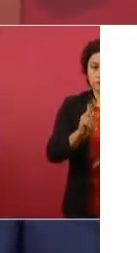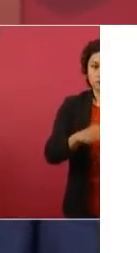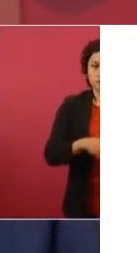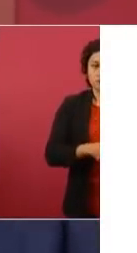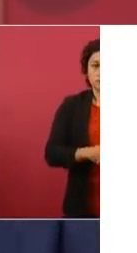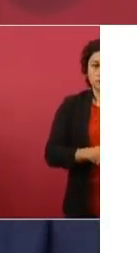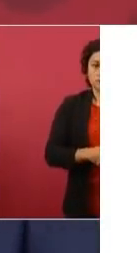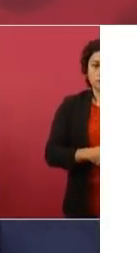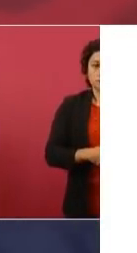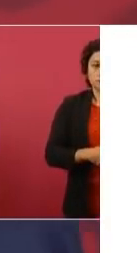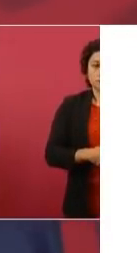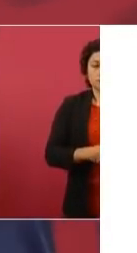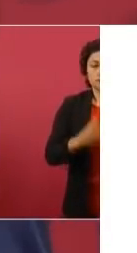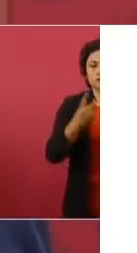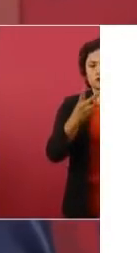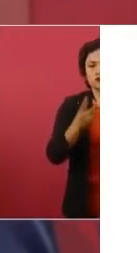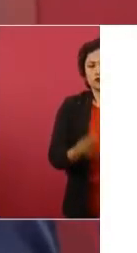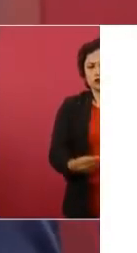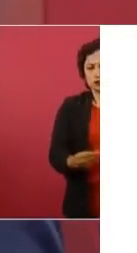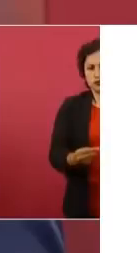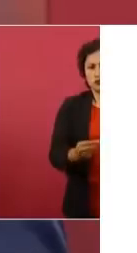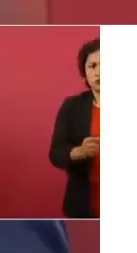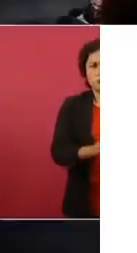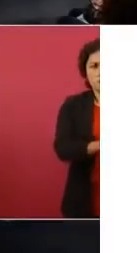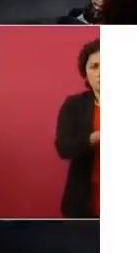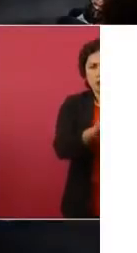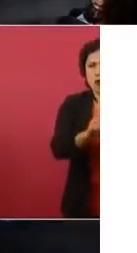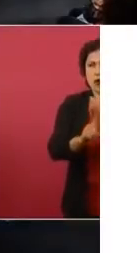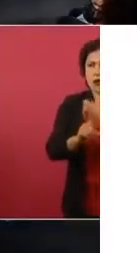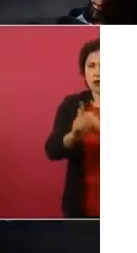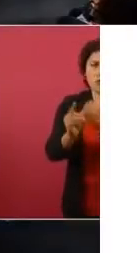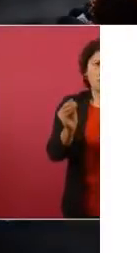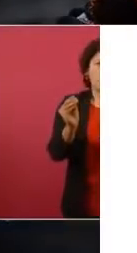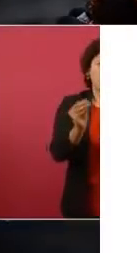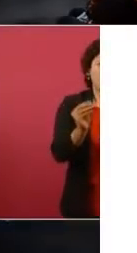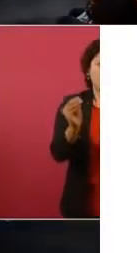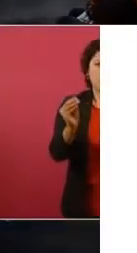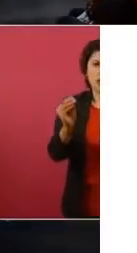pleitos querellas denuncias